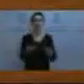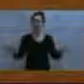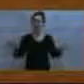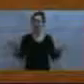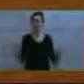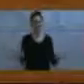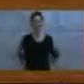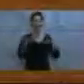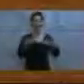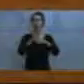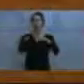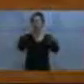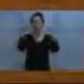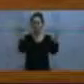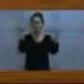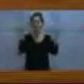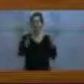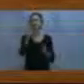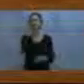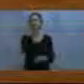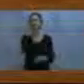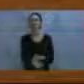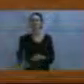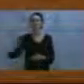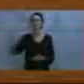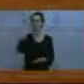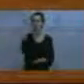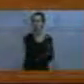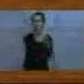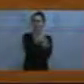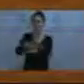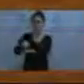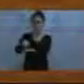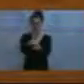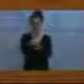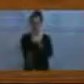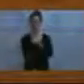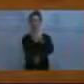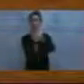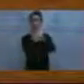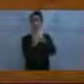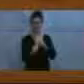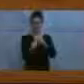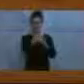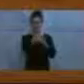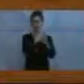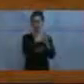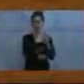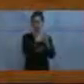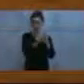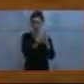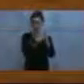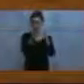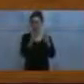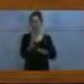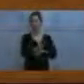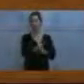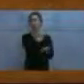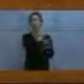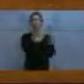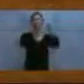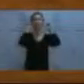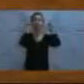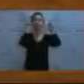red pública de escuelas infantiles que esté inmersa en la programación de la Consejería de